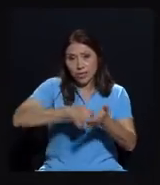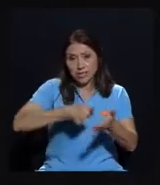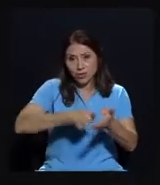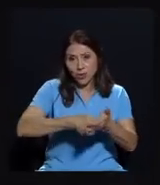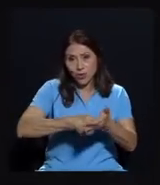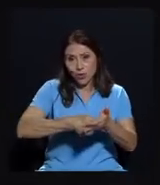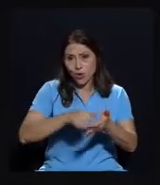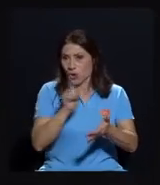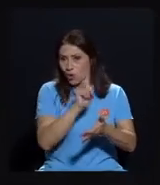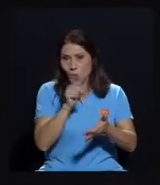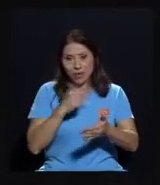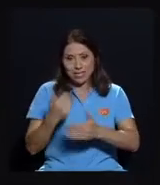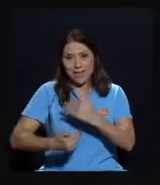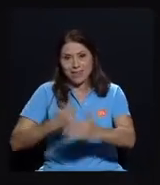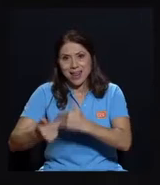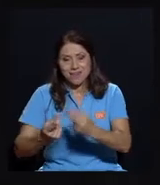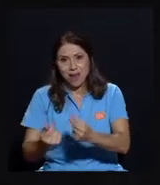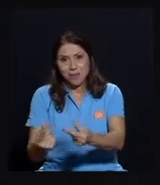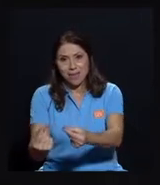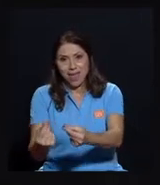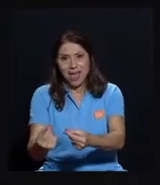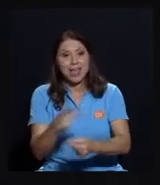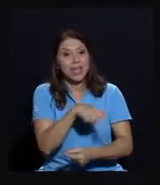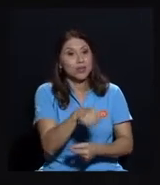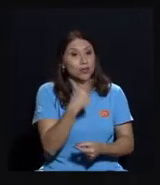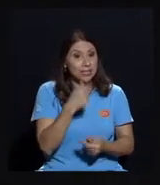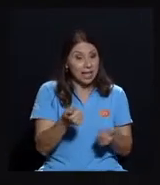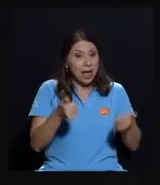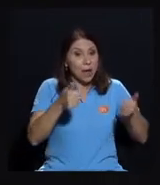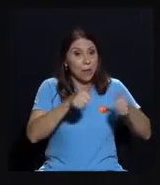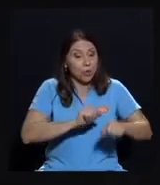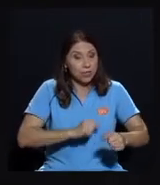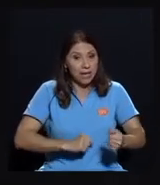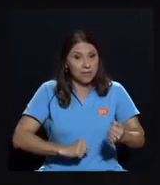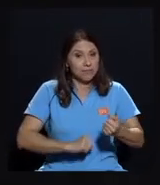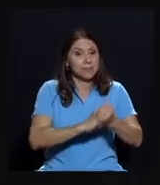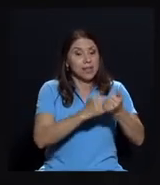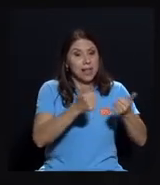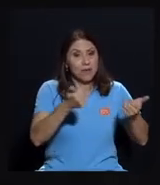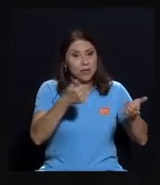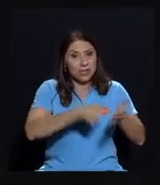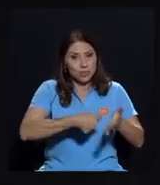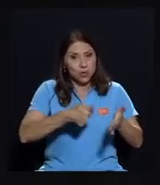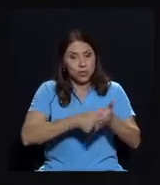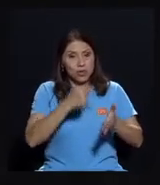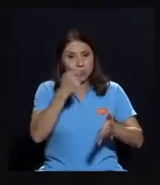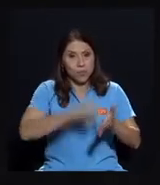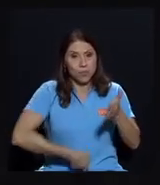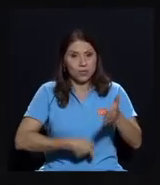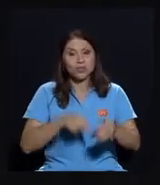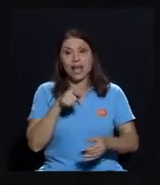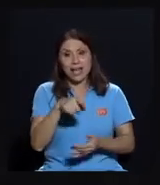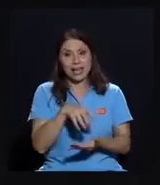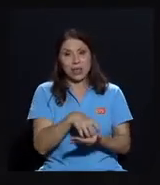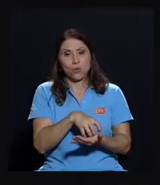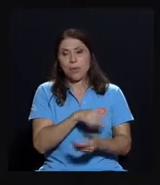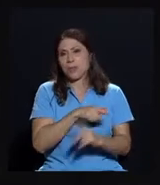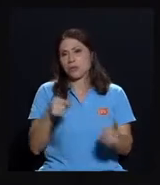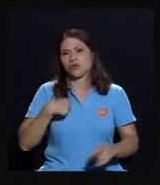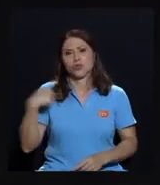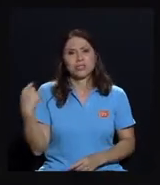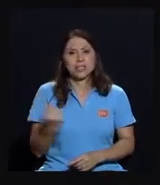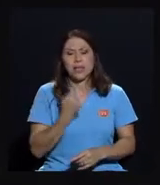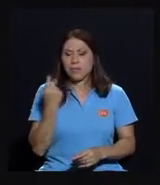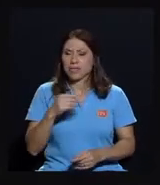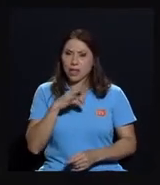rápida sino la votación de los impuestos que se hiciera antes de la elección y ahí fue donde surgió la duda pero yo siempre estaba a favor de este tema del avance